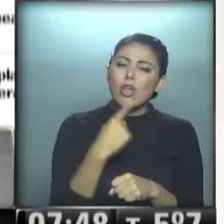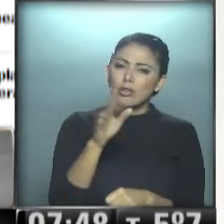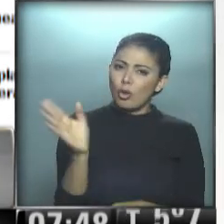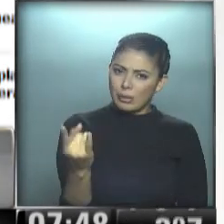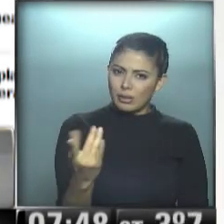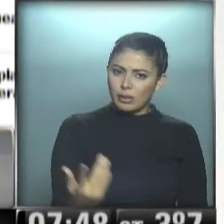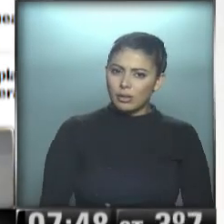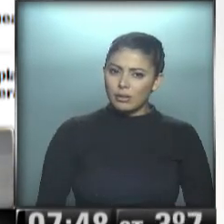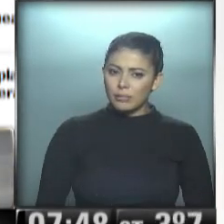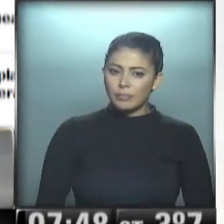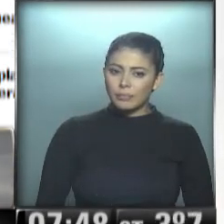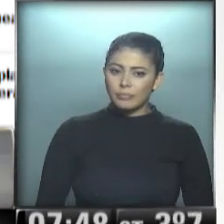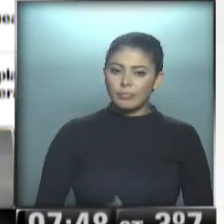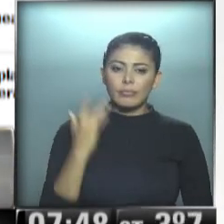suya?